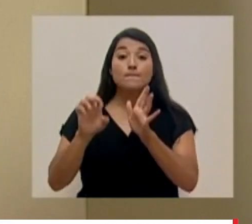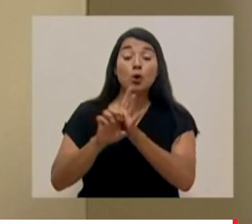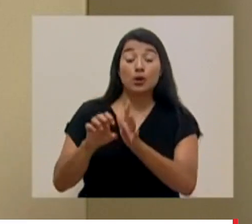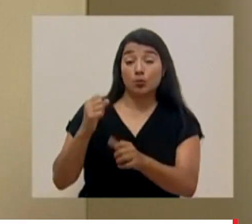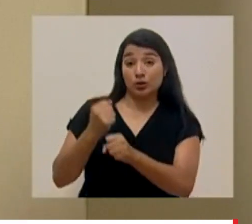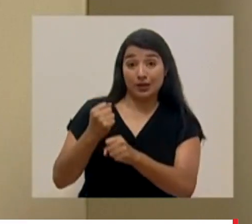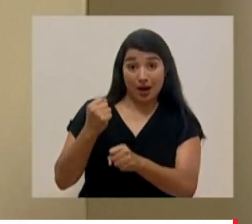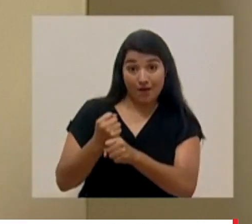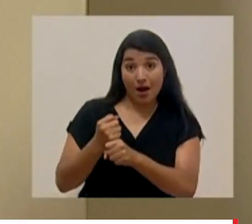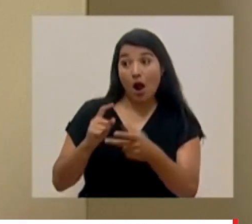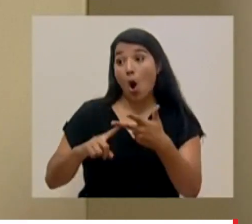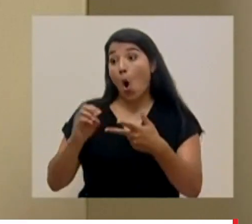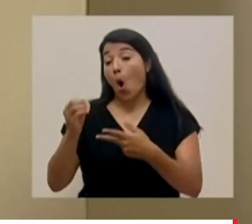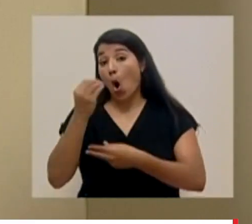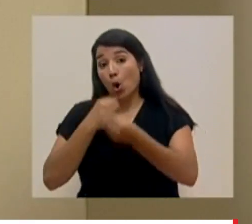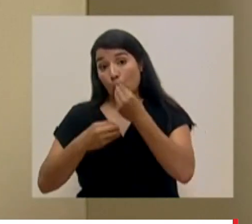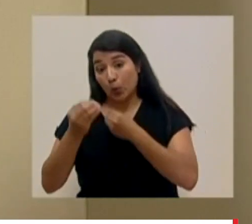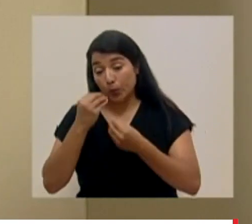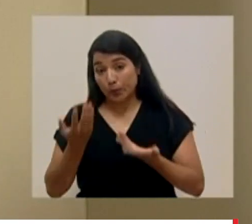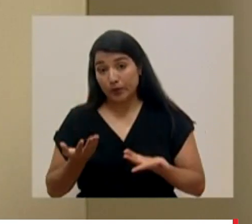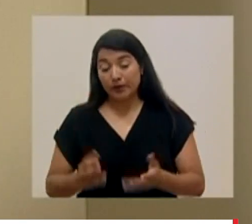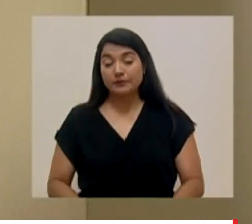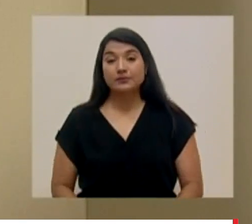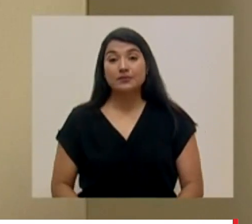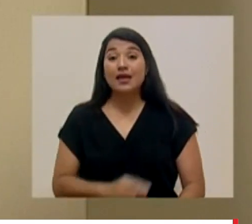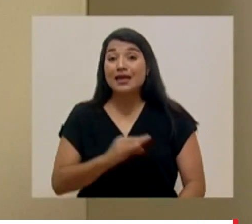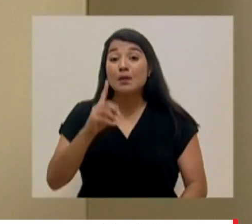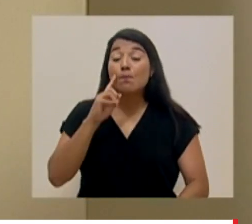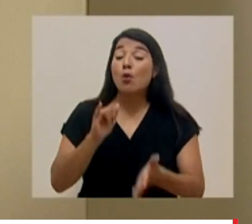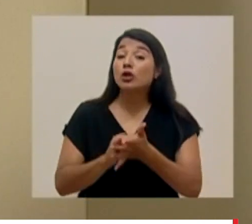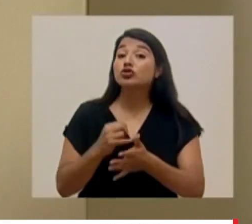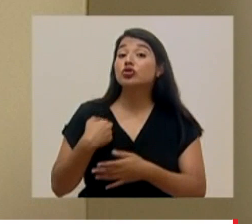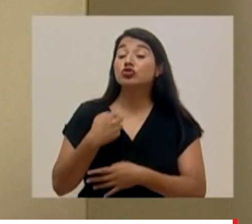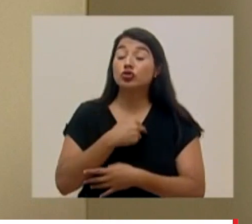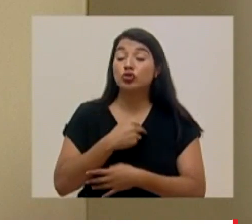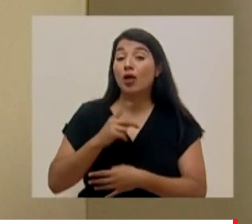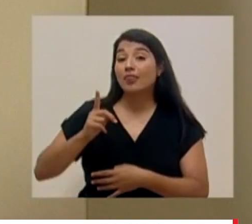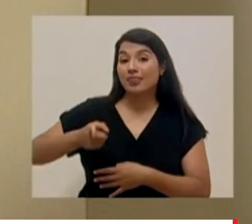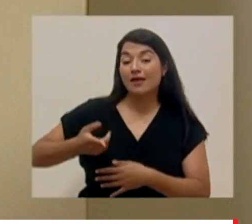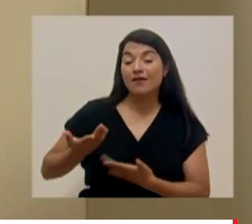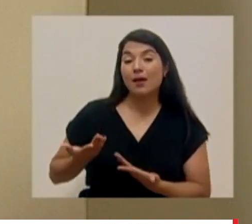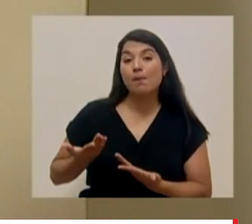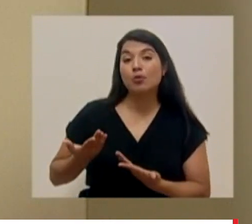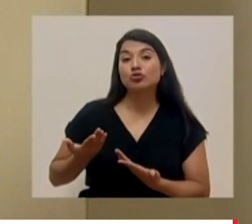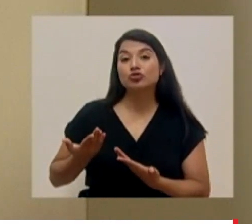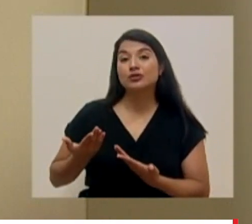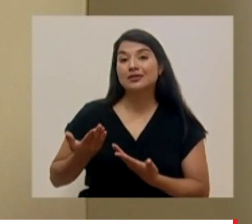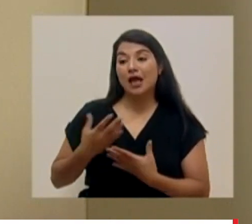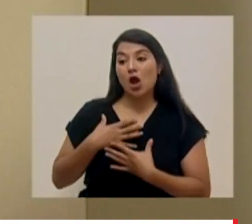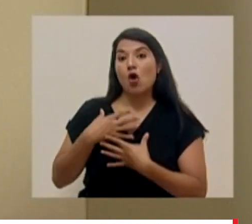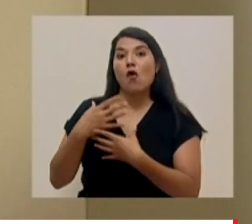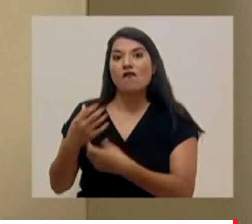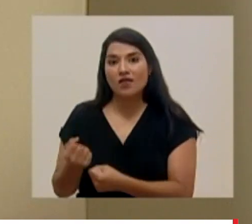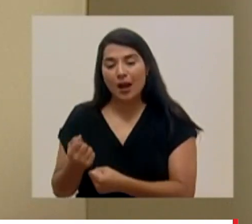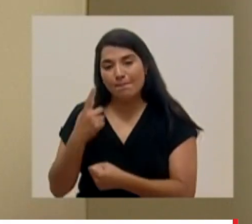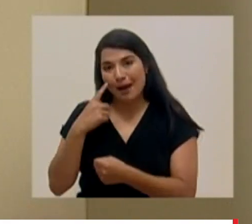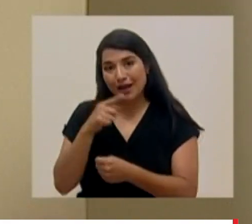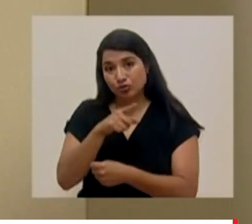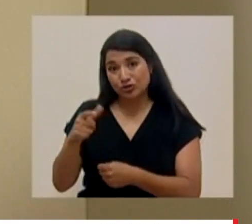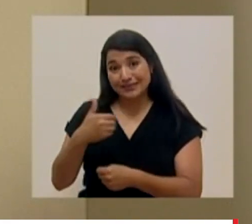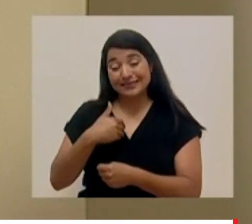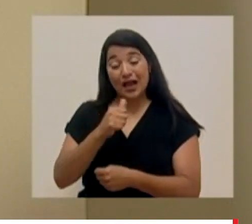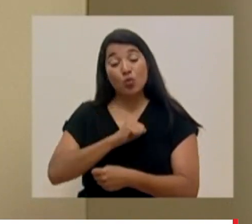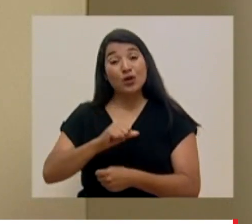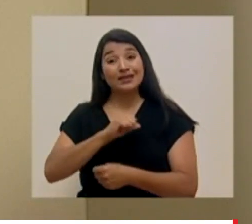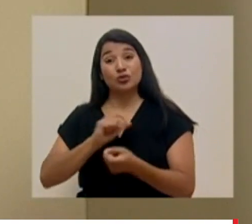¿verdad? El alimento es una de ellas y por eso es que tenemos que creer, que apostar porque haya un cambio. Yo sé que hasta el